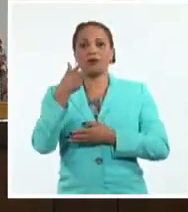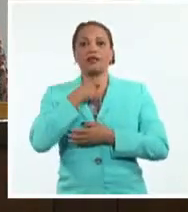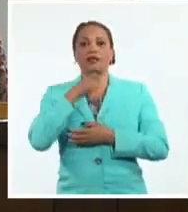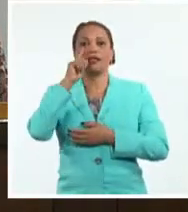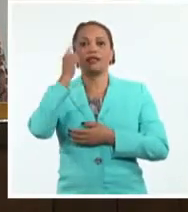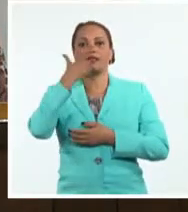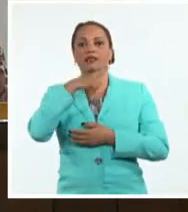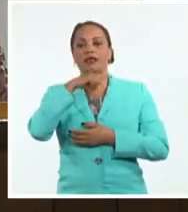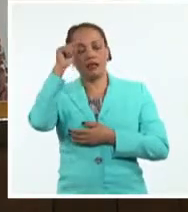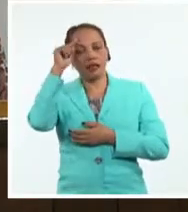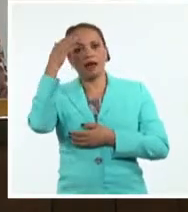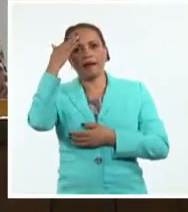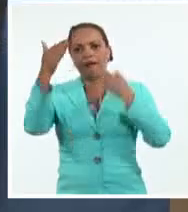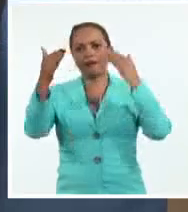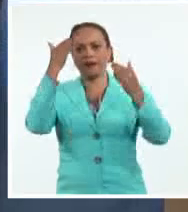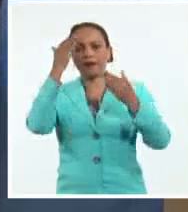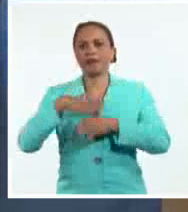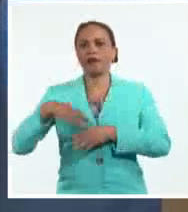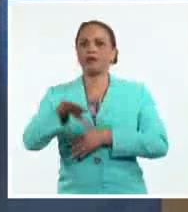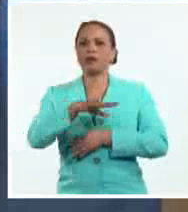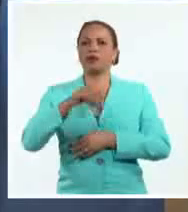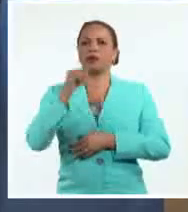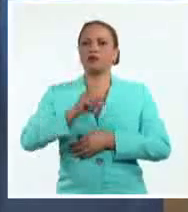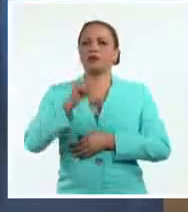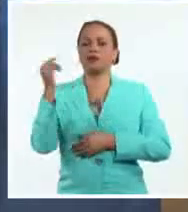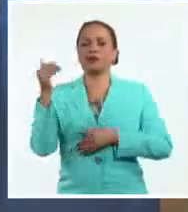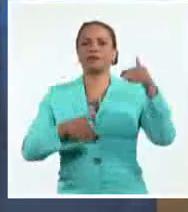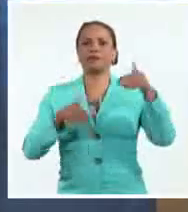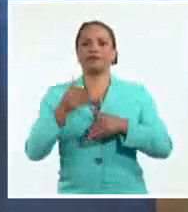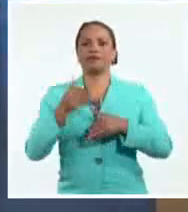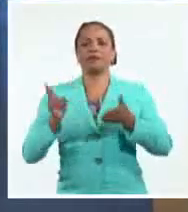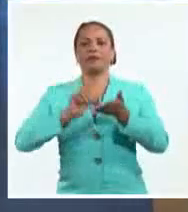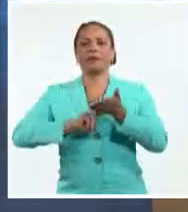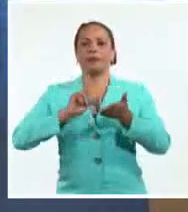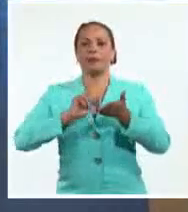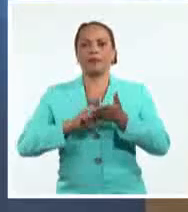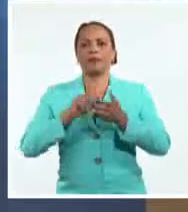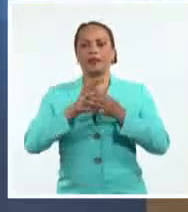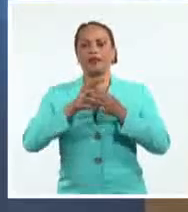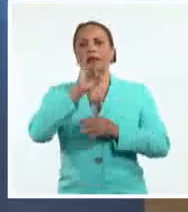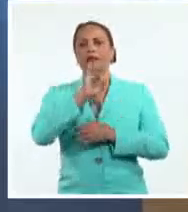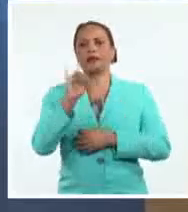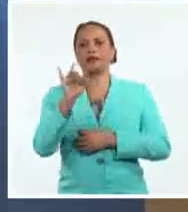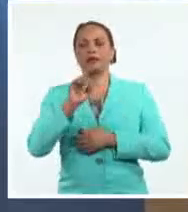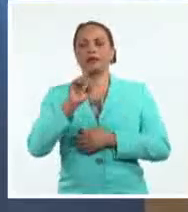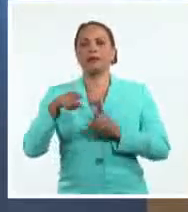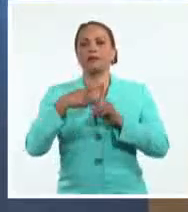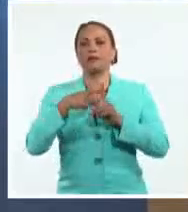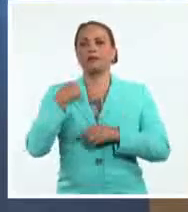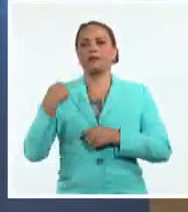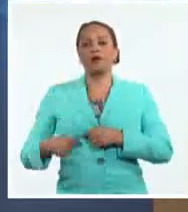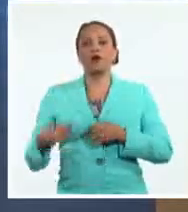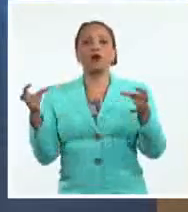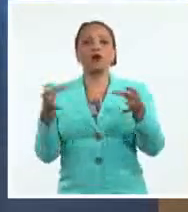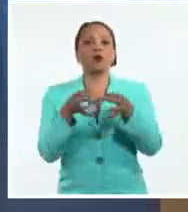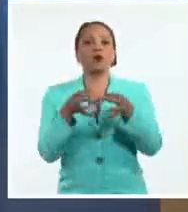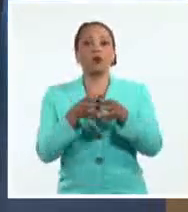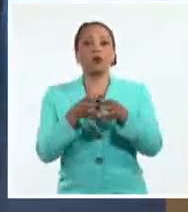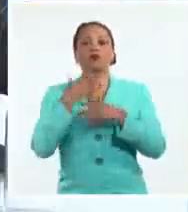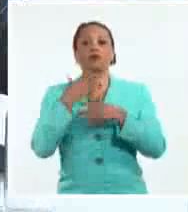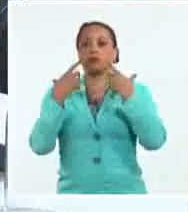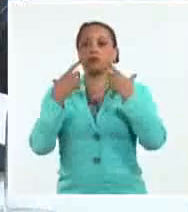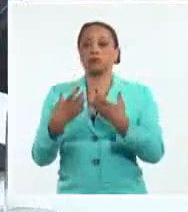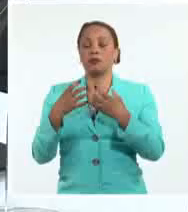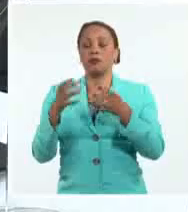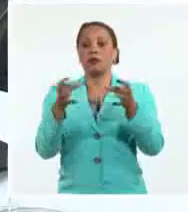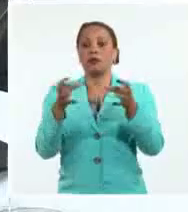Cobiella, agradeció la presencia de los miembros del G7 Machina, el grupo de concertación más amplio y diverso de la esfera